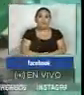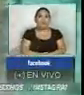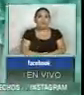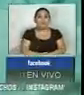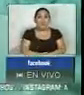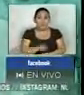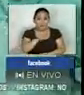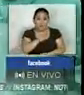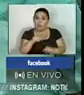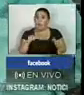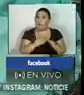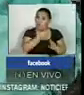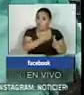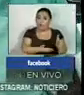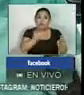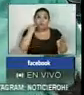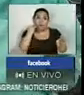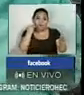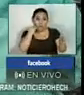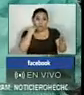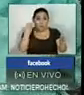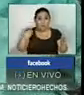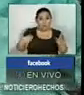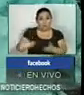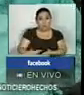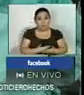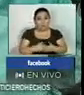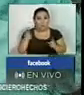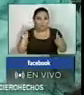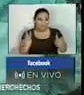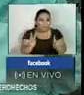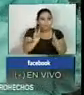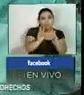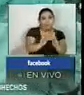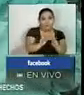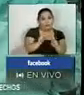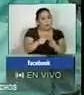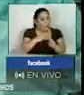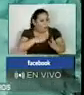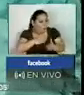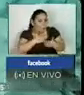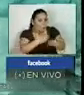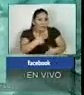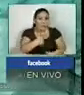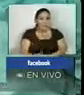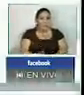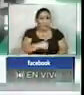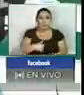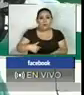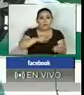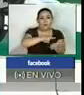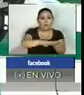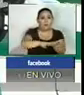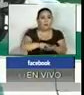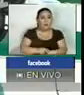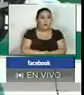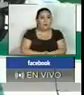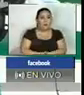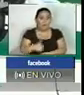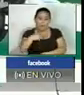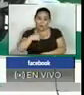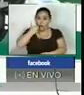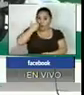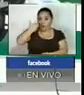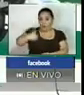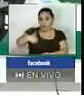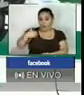También es madre y por suerte dos de sus hijos la acompañan. Son voluntarios de Cruz Verde. Pues la verdad me siento muy